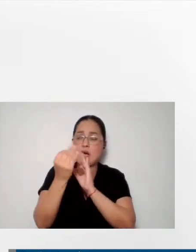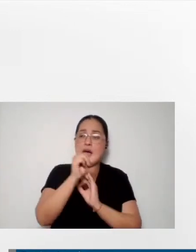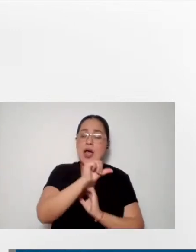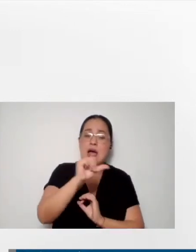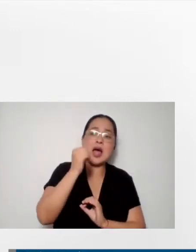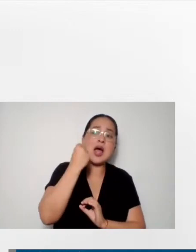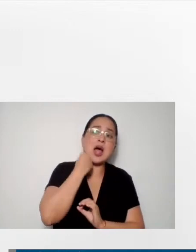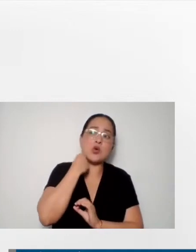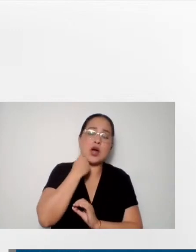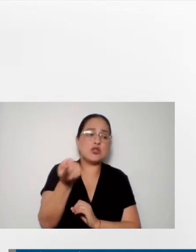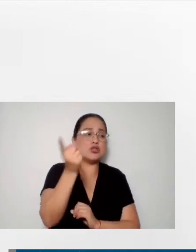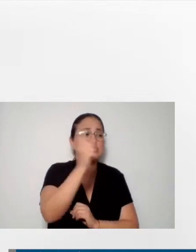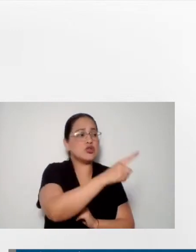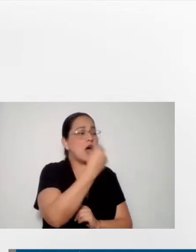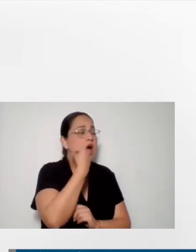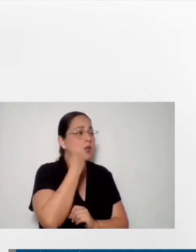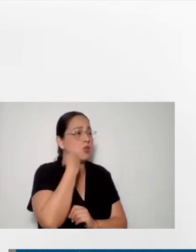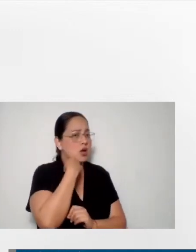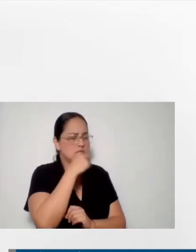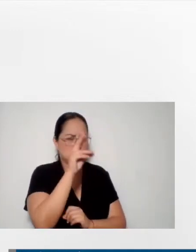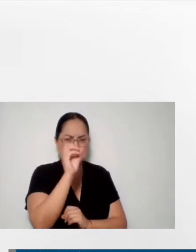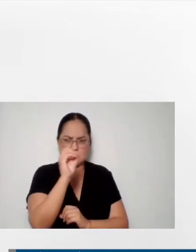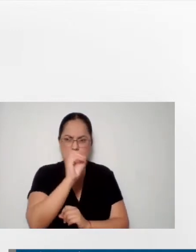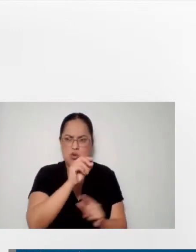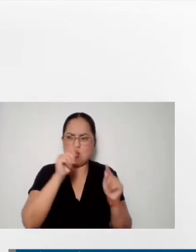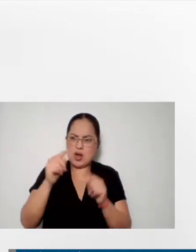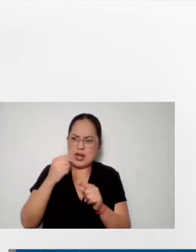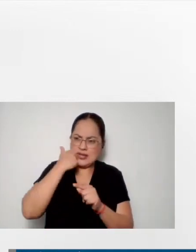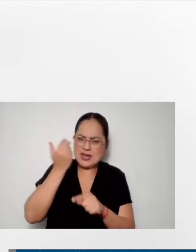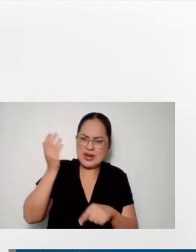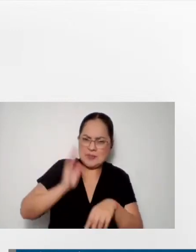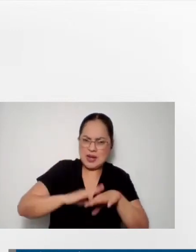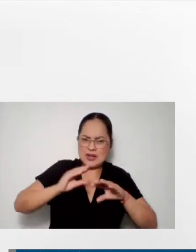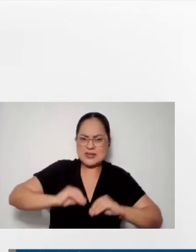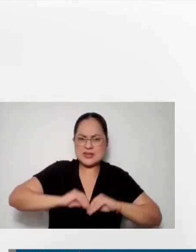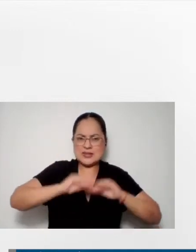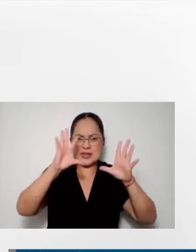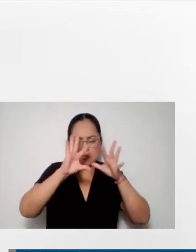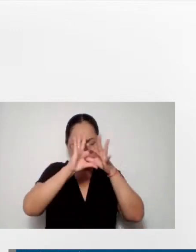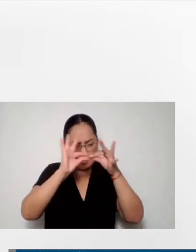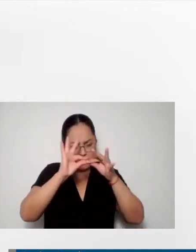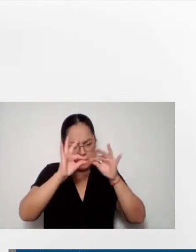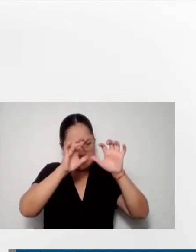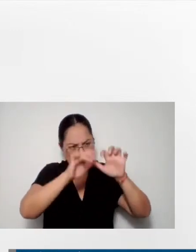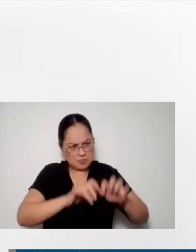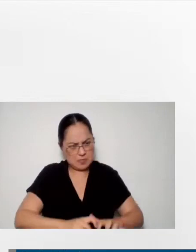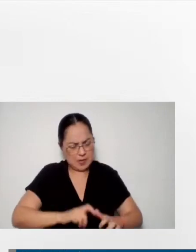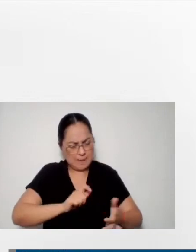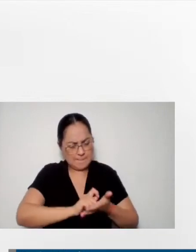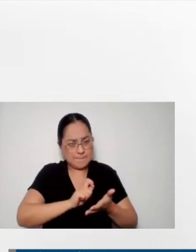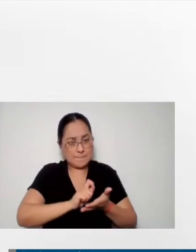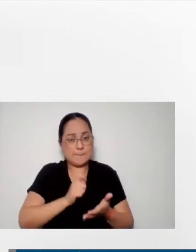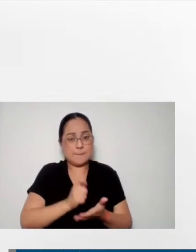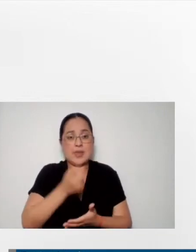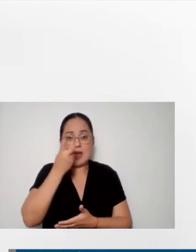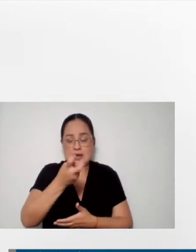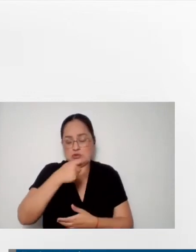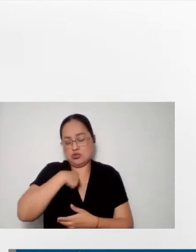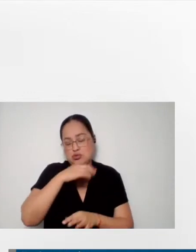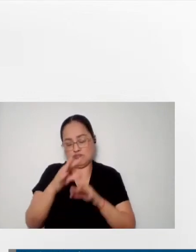estamos tratando de que esto vaya mucho más allá. Entonces, bueno, creo que con esto me quedaría.